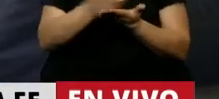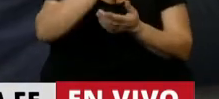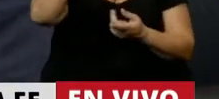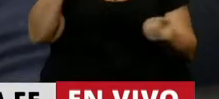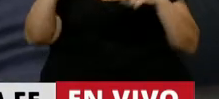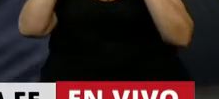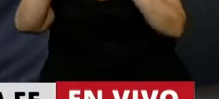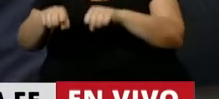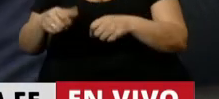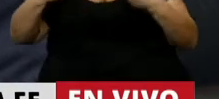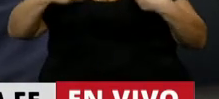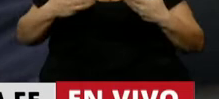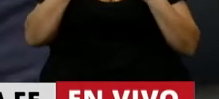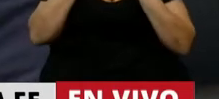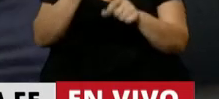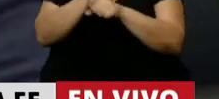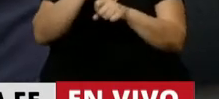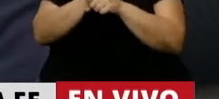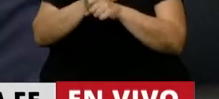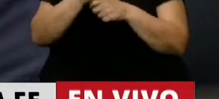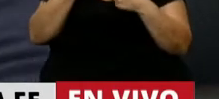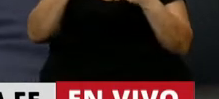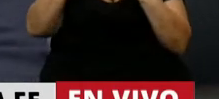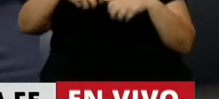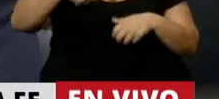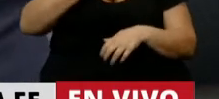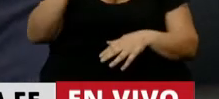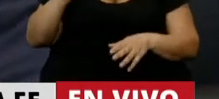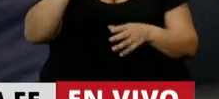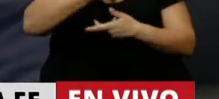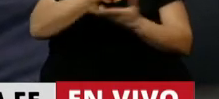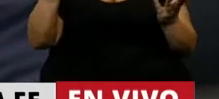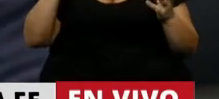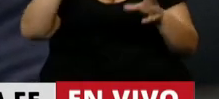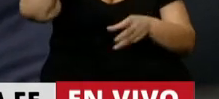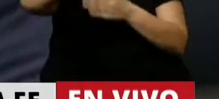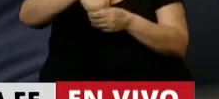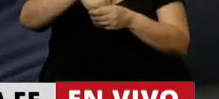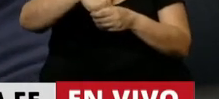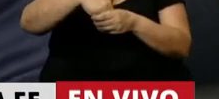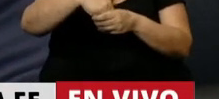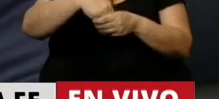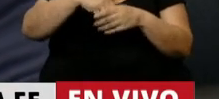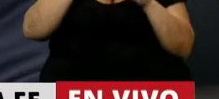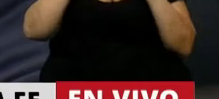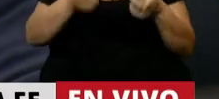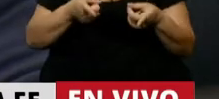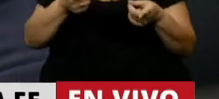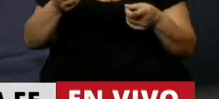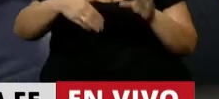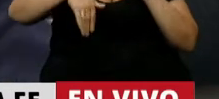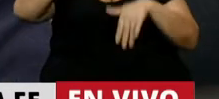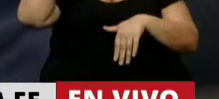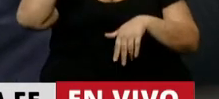Quien habla defiende un sistema de seguridad social público, inclusivo y que abarque a